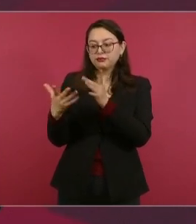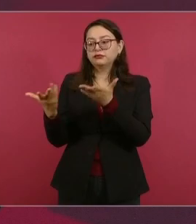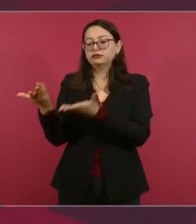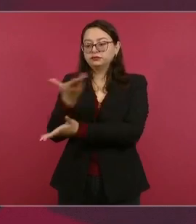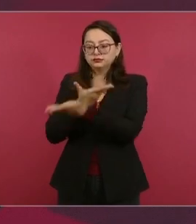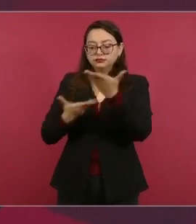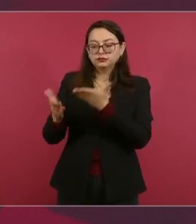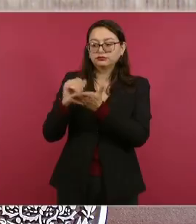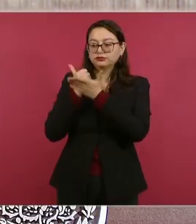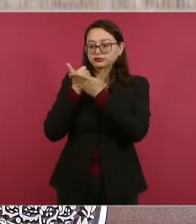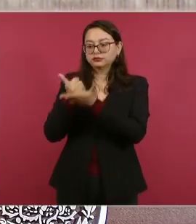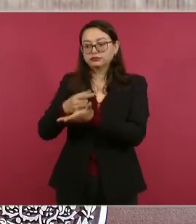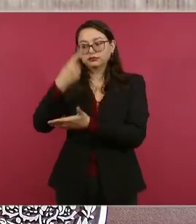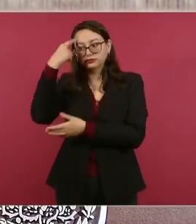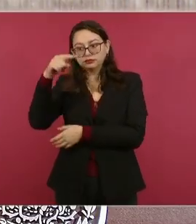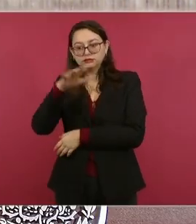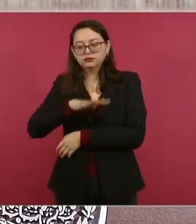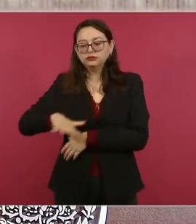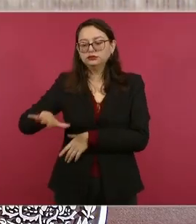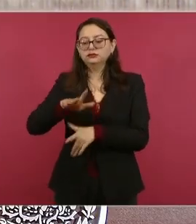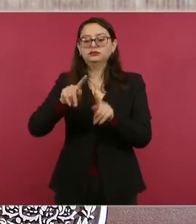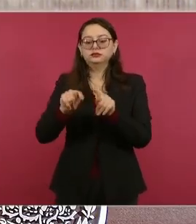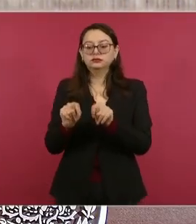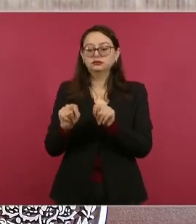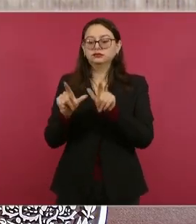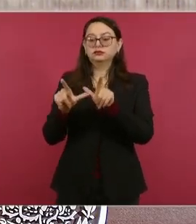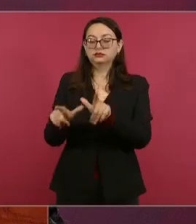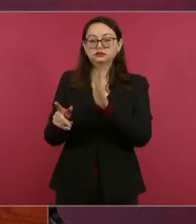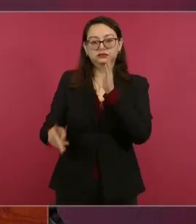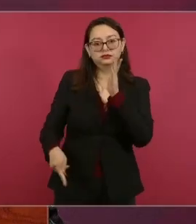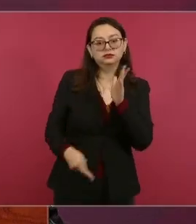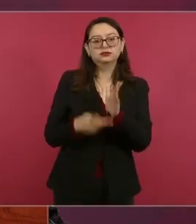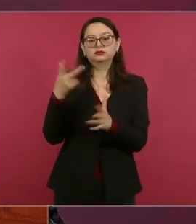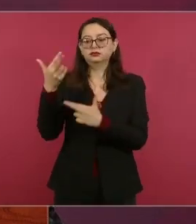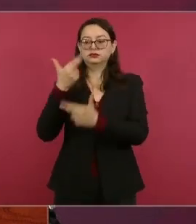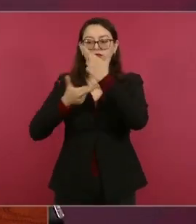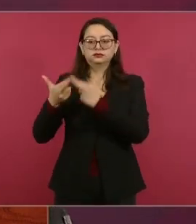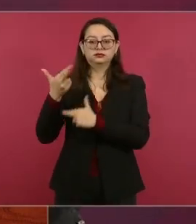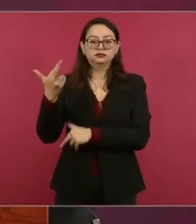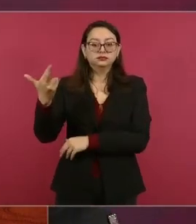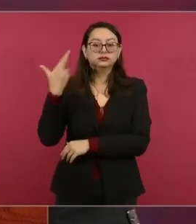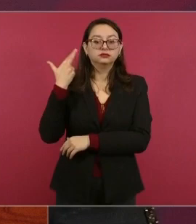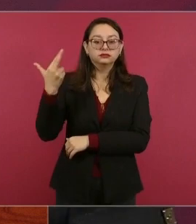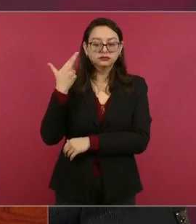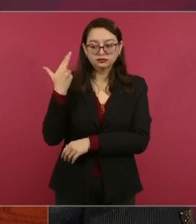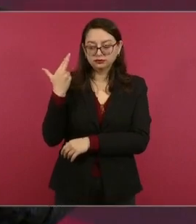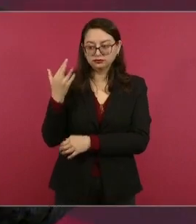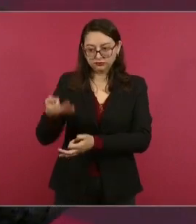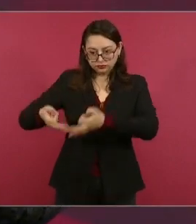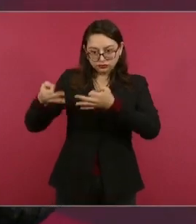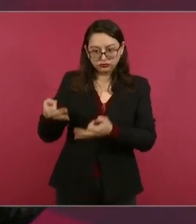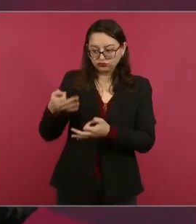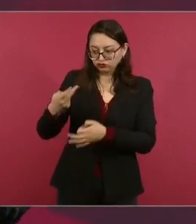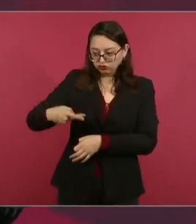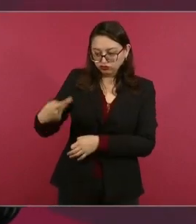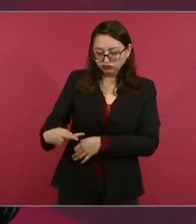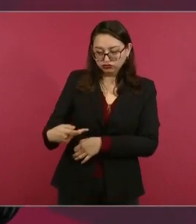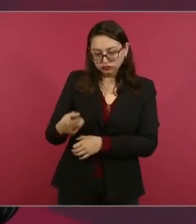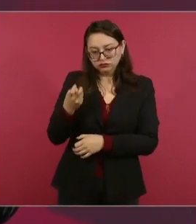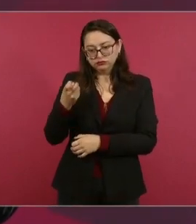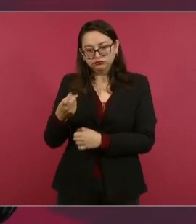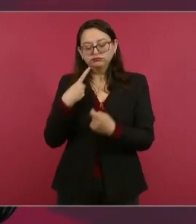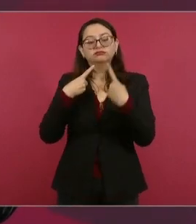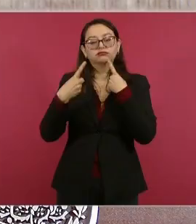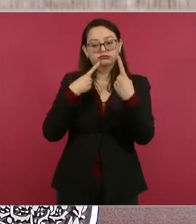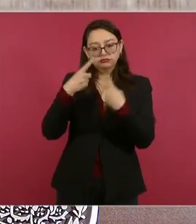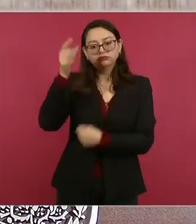Entonces, se va a hacer un diagnóstico y se va a ver de qué manera se va a ayudar al gobierno de Tlaxcala. Entonces, de tal manera, hay acuerdo entre las partes para que